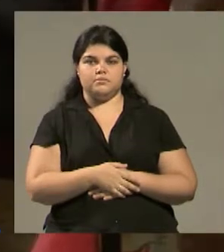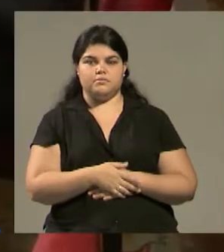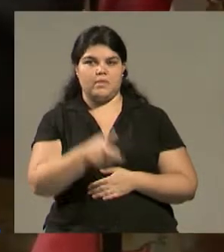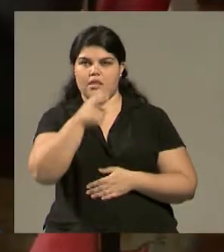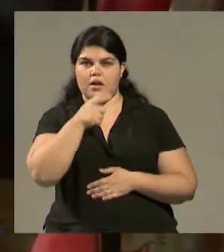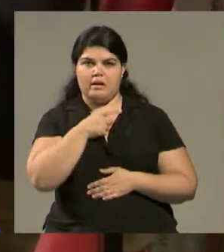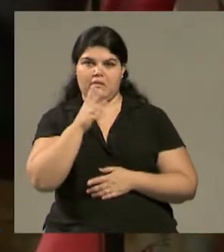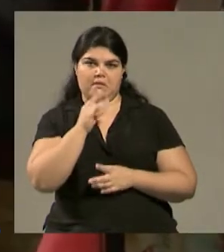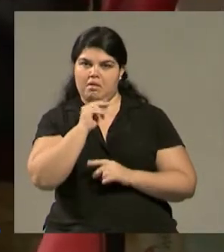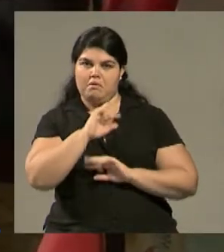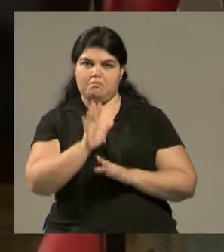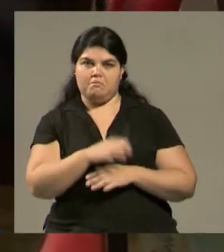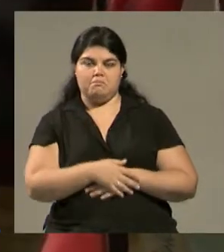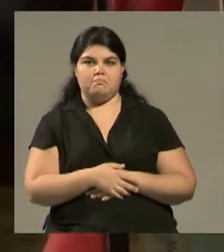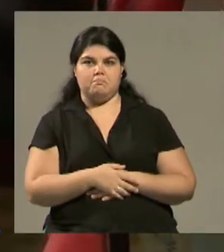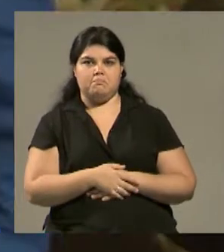Bien.